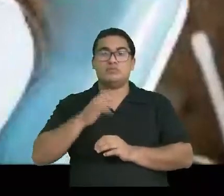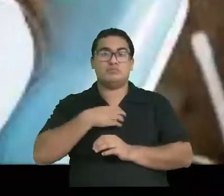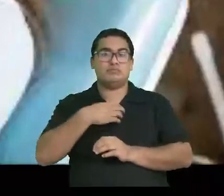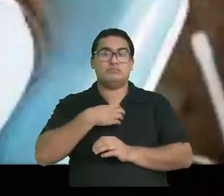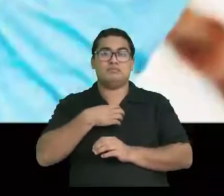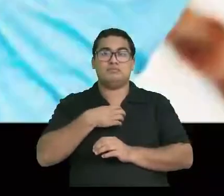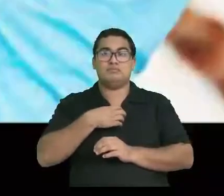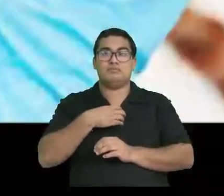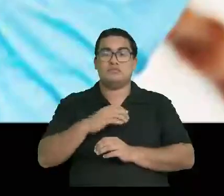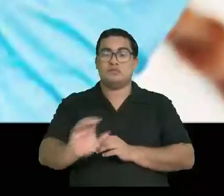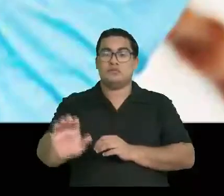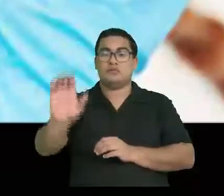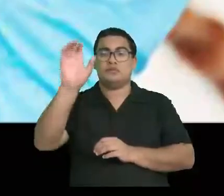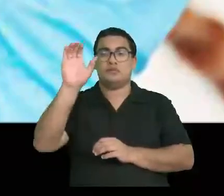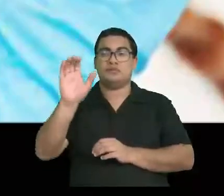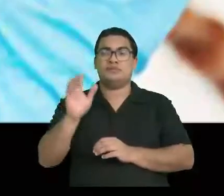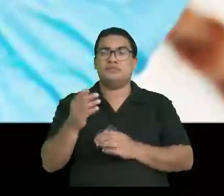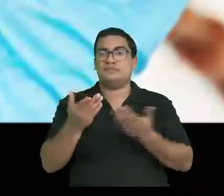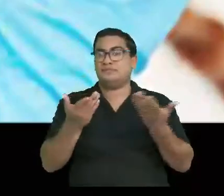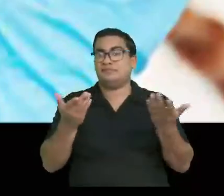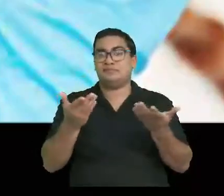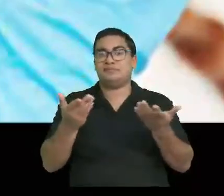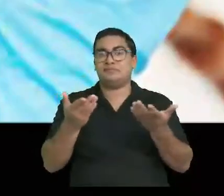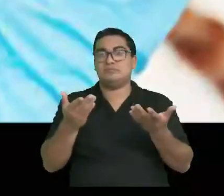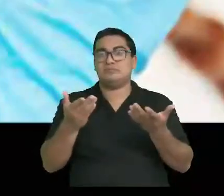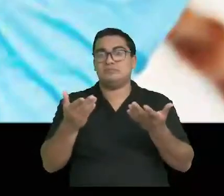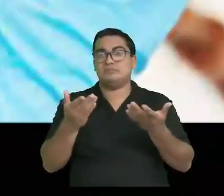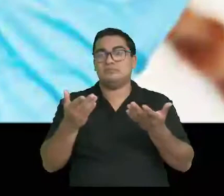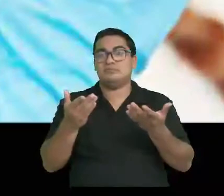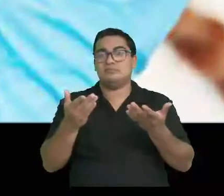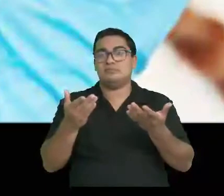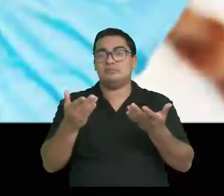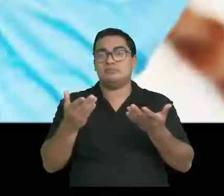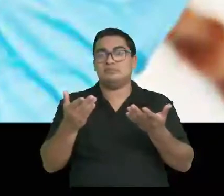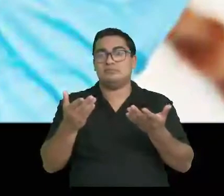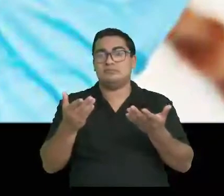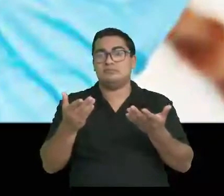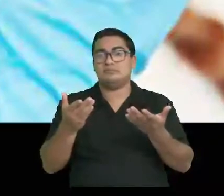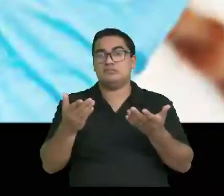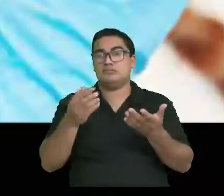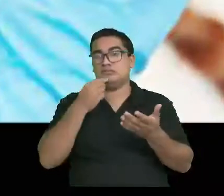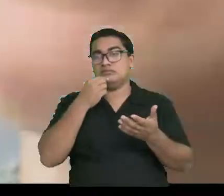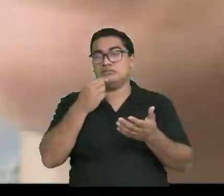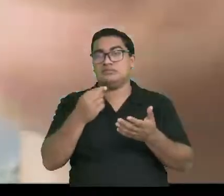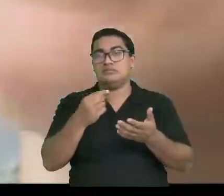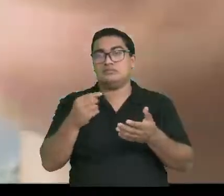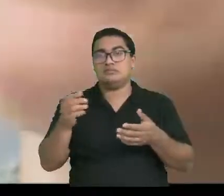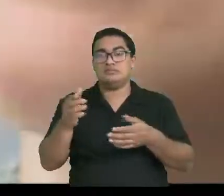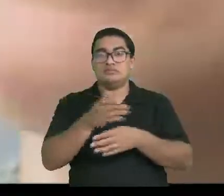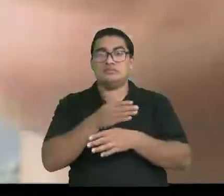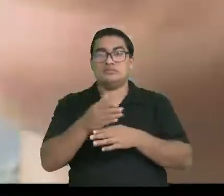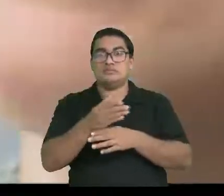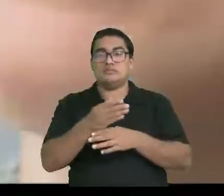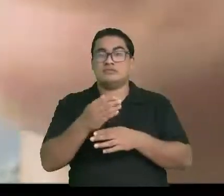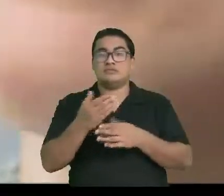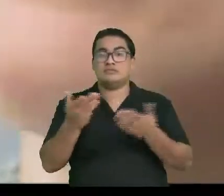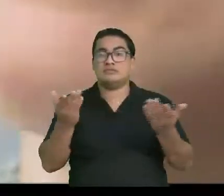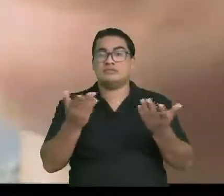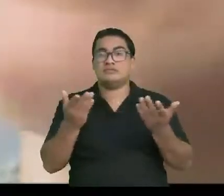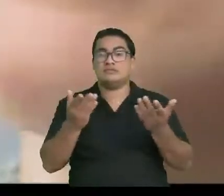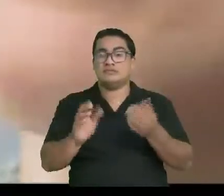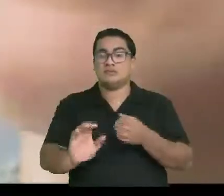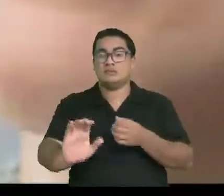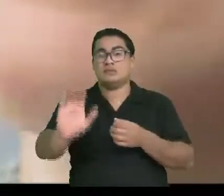¿verdad?, de los huesos de la cara. El maxilar superior tiende a crecer de una manera y la mandíbula de otra en su etapa